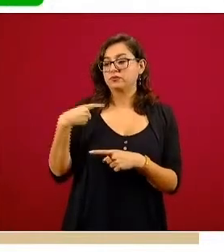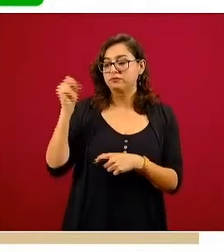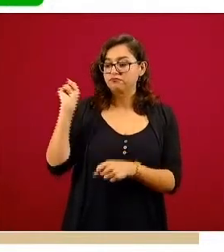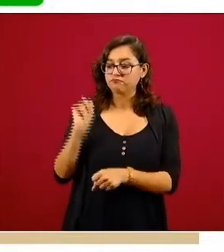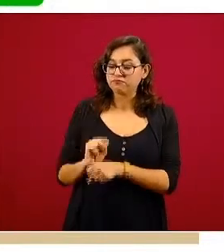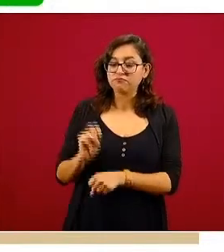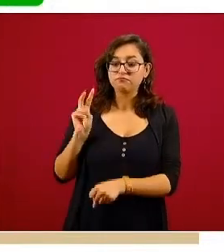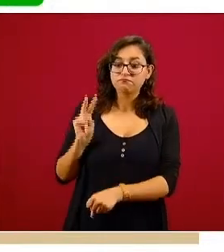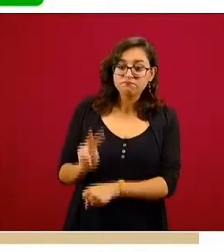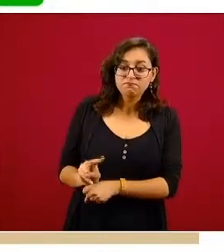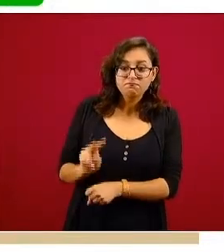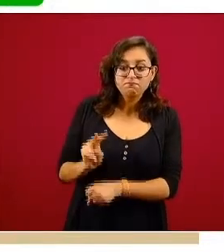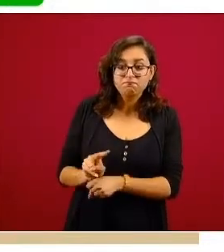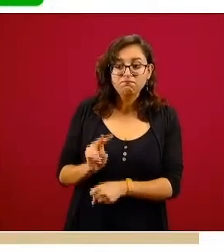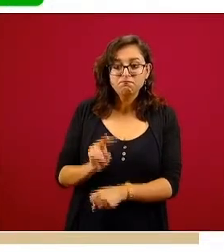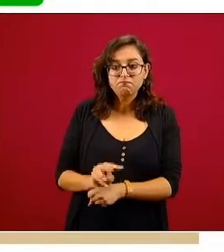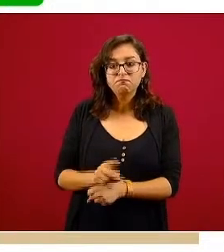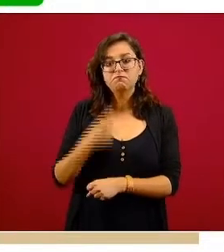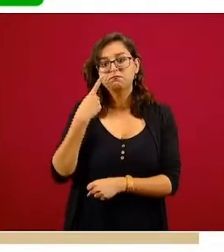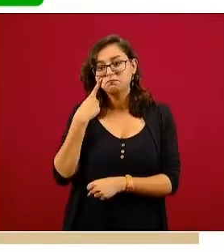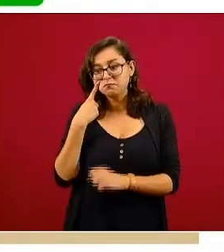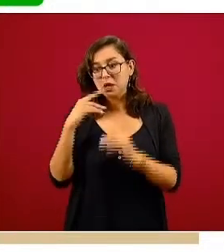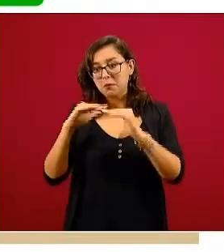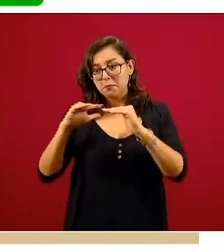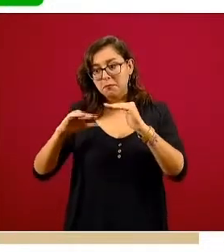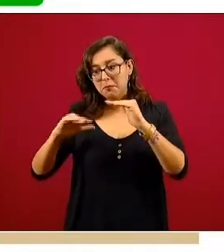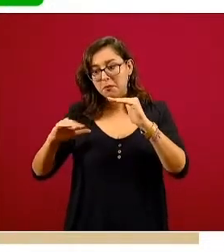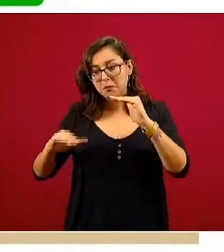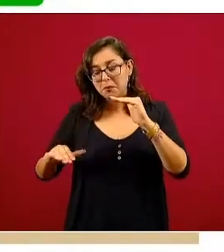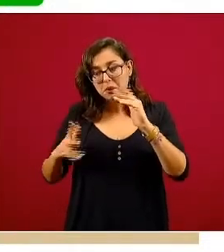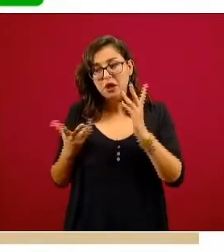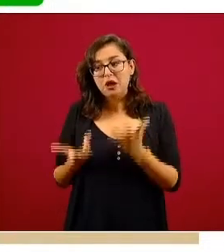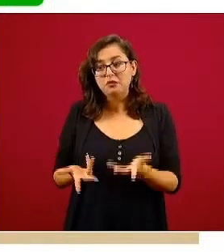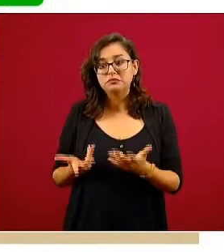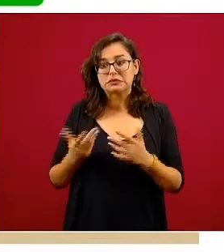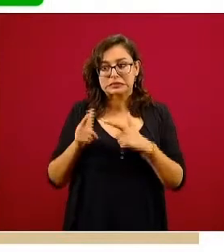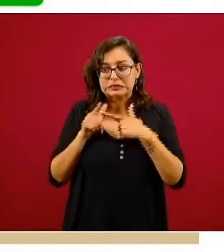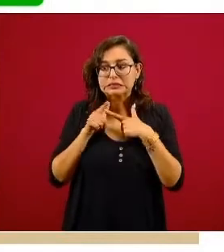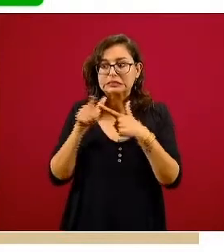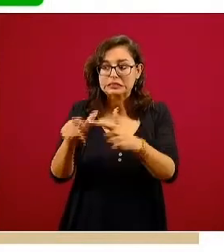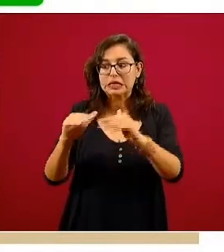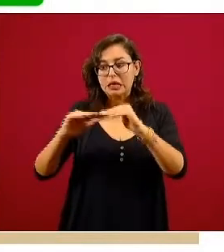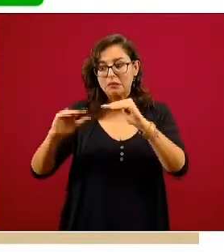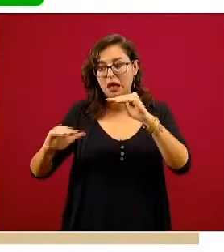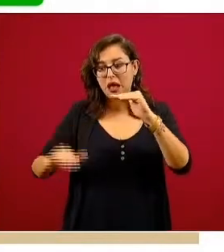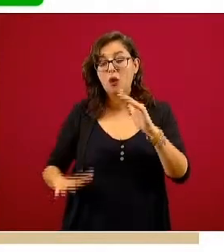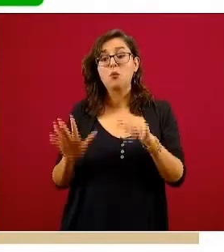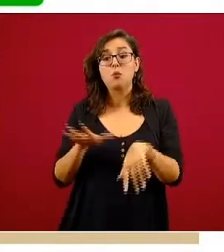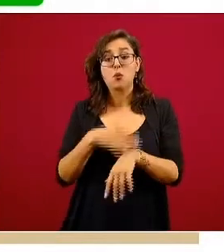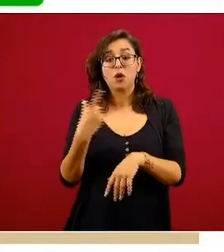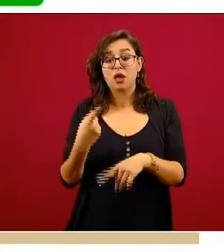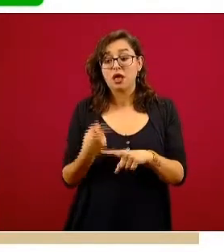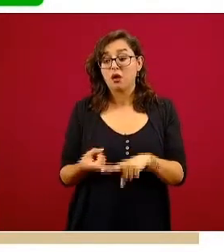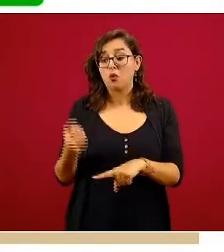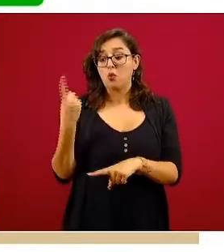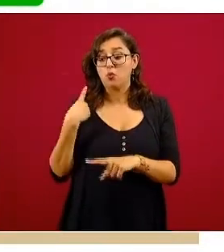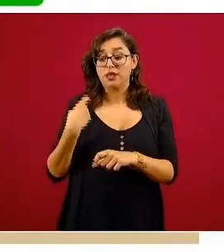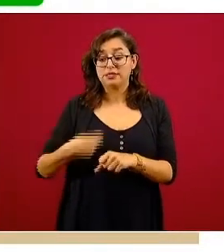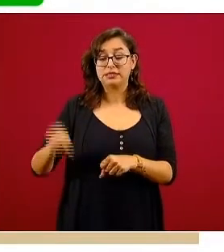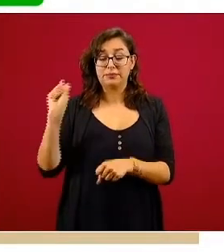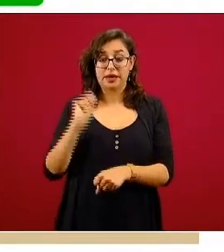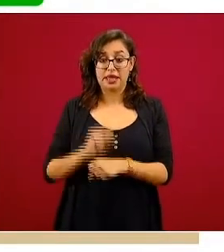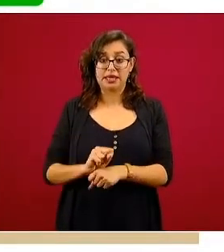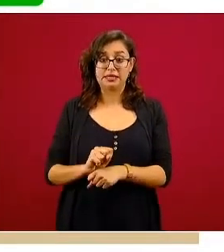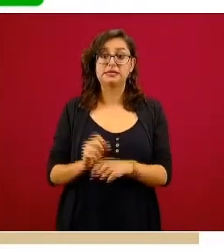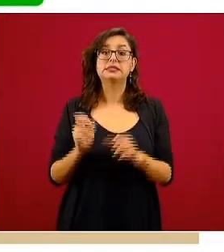muy puntual para ver esa tendencia descendente que tanto se mantiene también para esta semana, viendo que ya en la semana pasada habíamos tenido